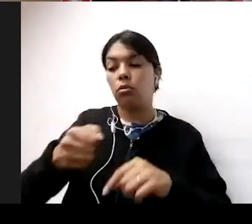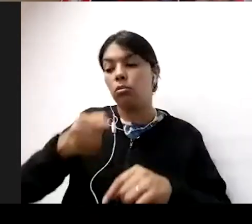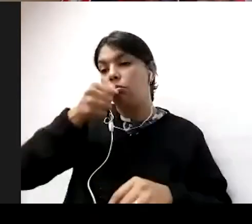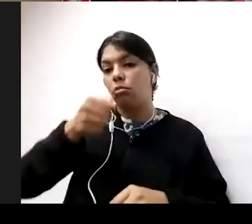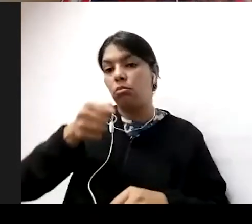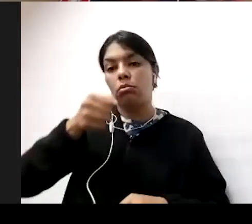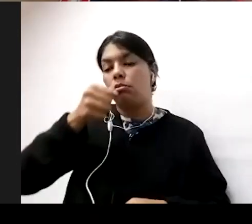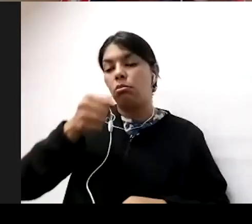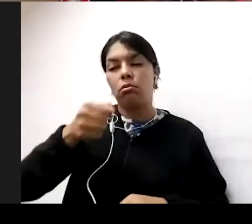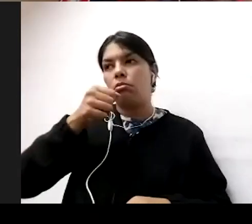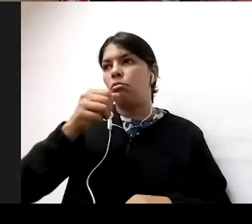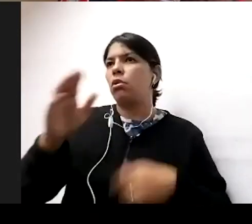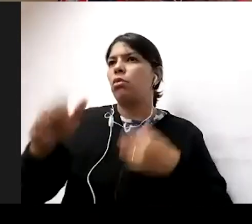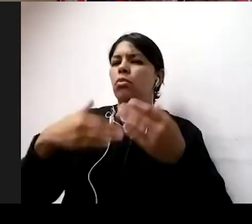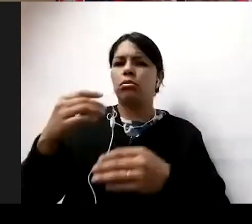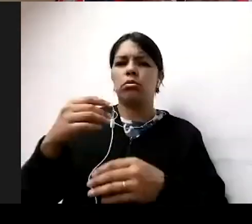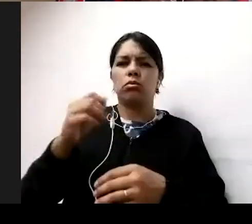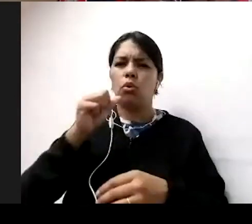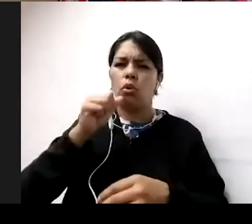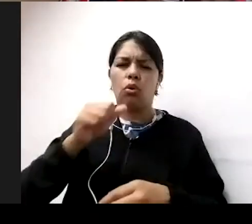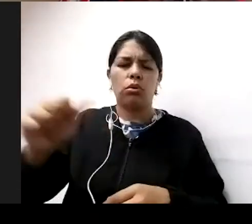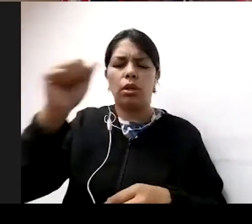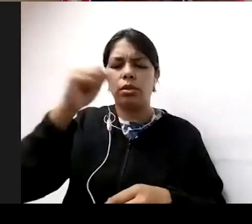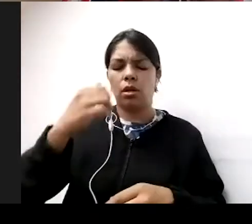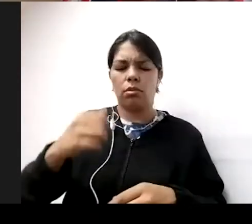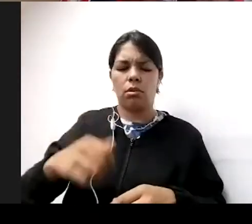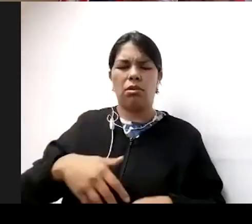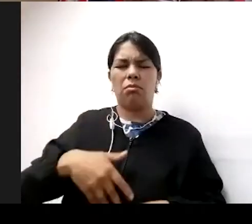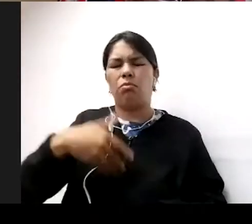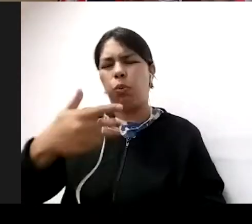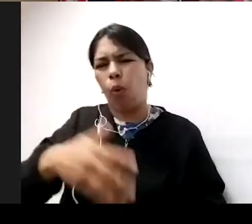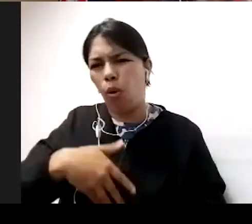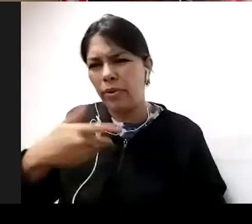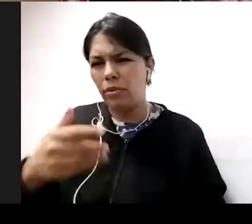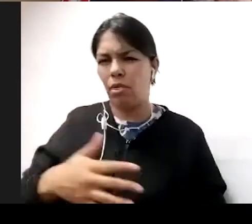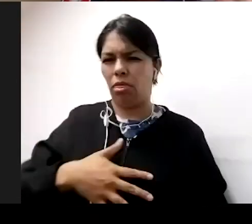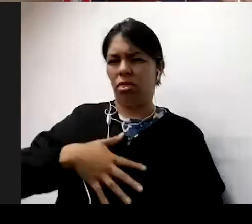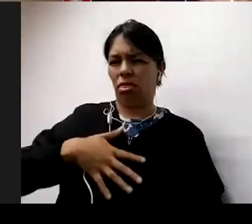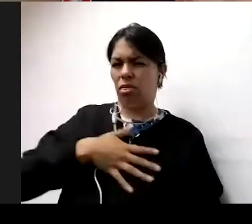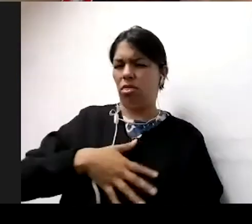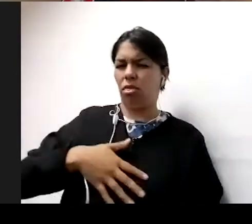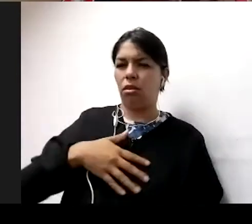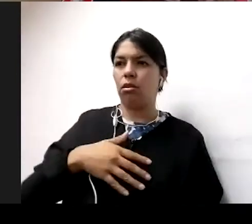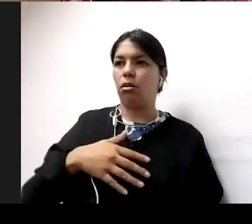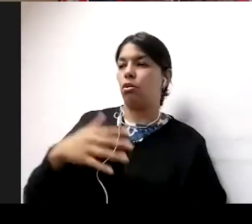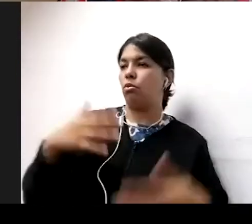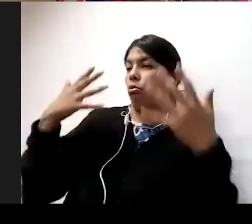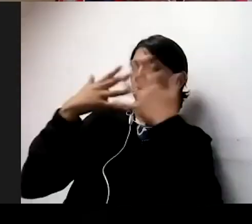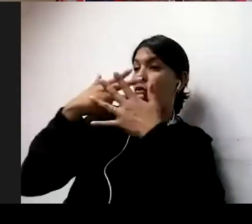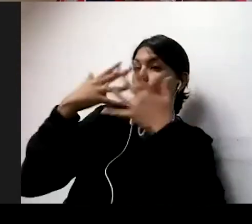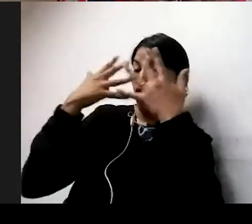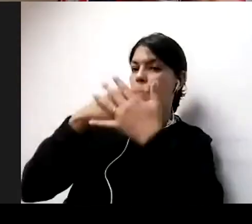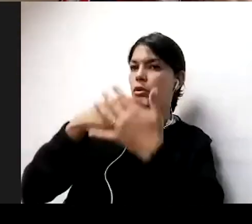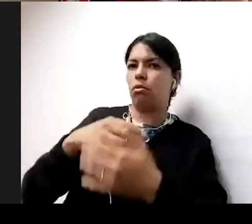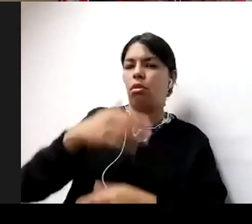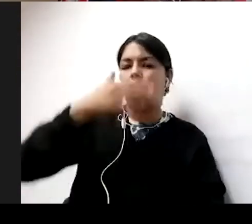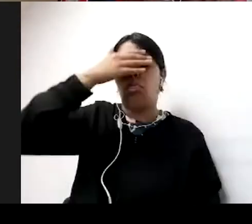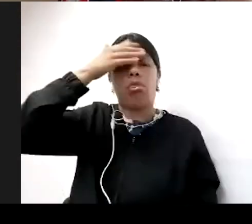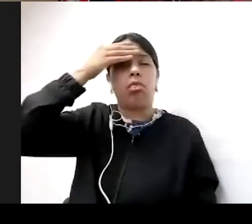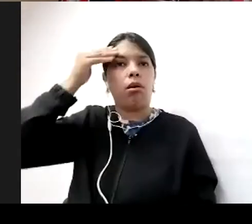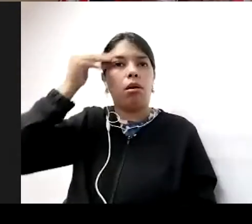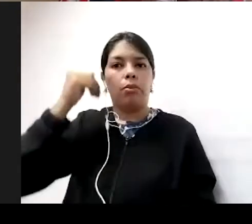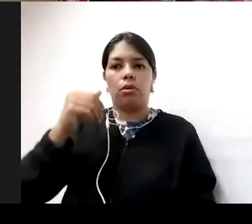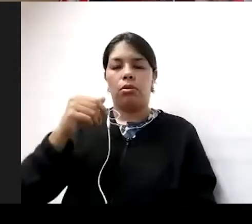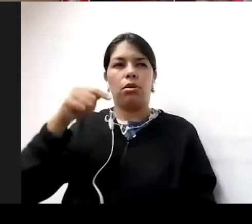los vómitos, el estar confundido todo el tiempo, pérdida de memoria, no saber dónde estoy,